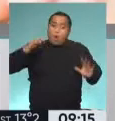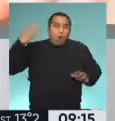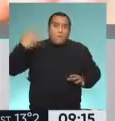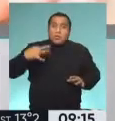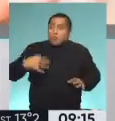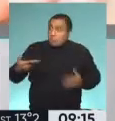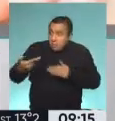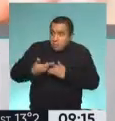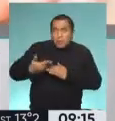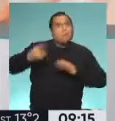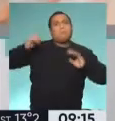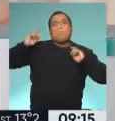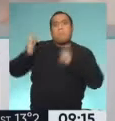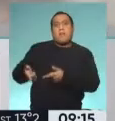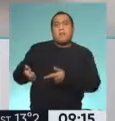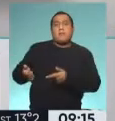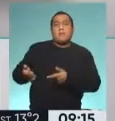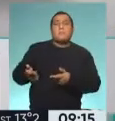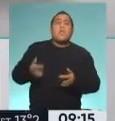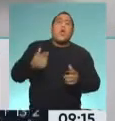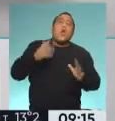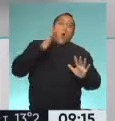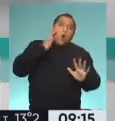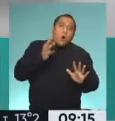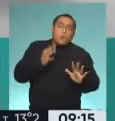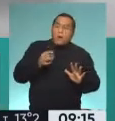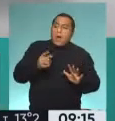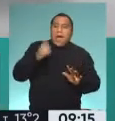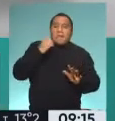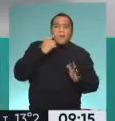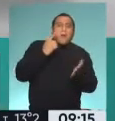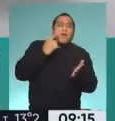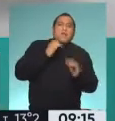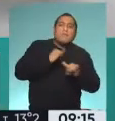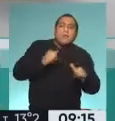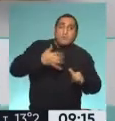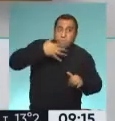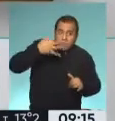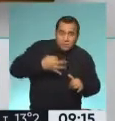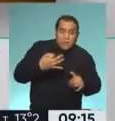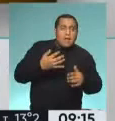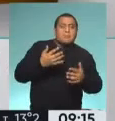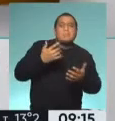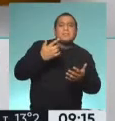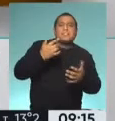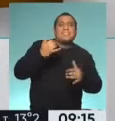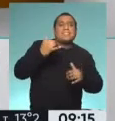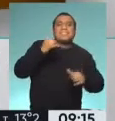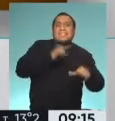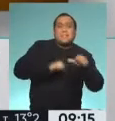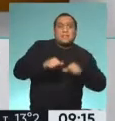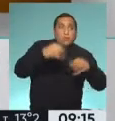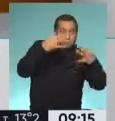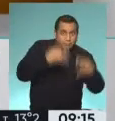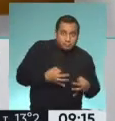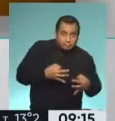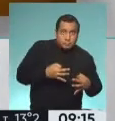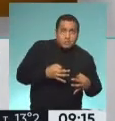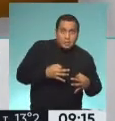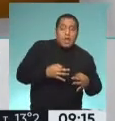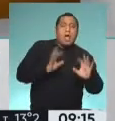Información que siempre sea científicamente validada, actualizada y que la podamos transmitir de una forma que la otra persona